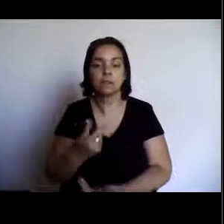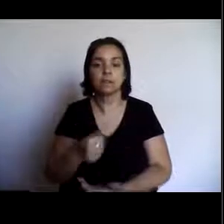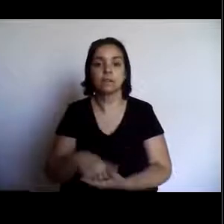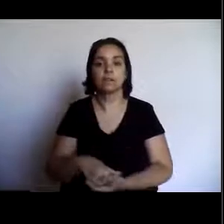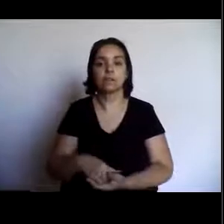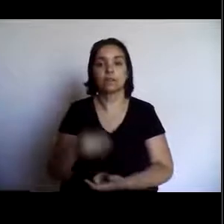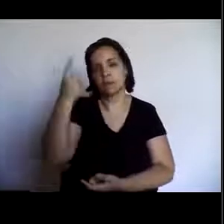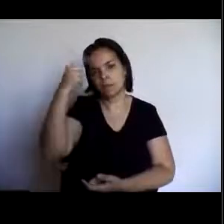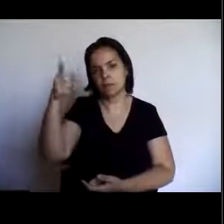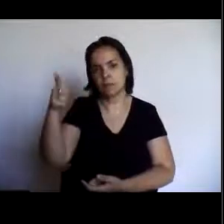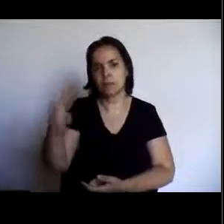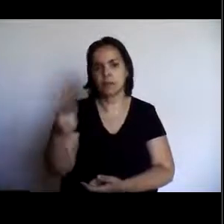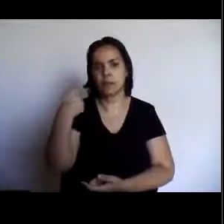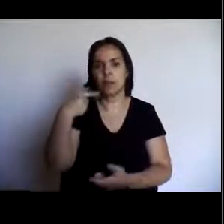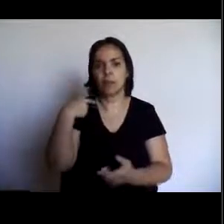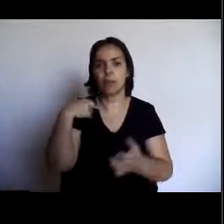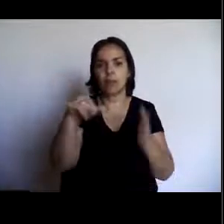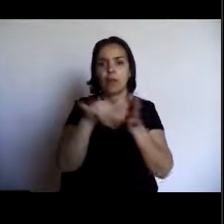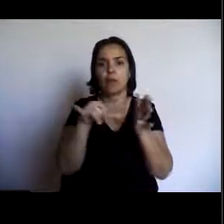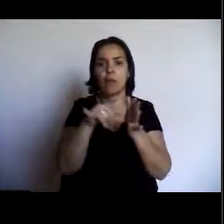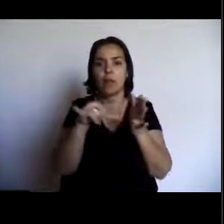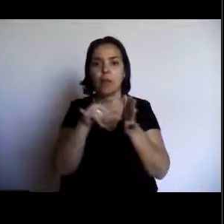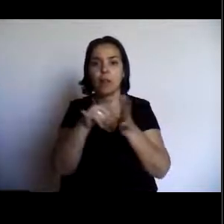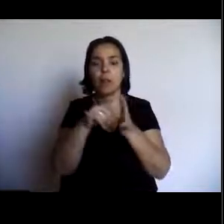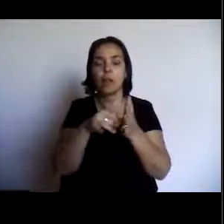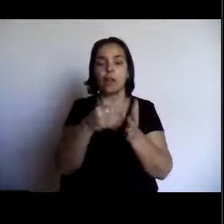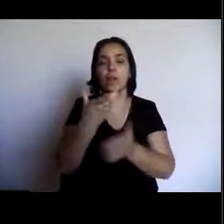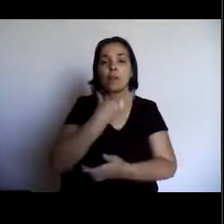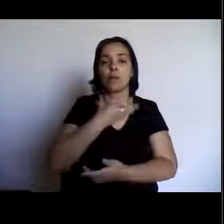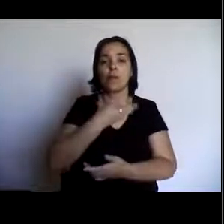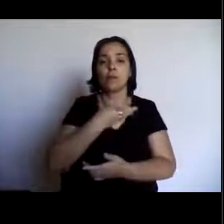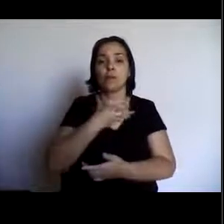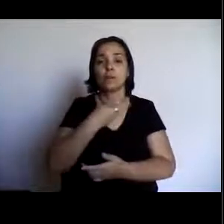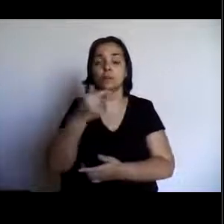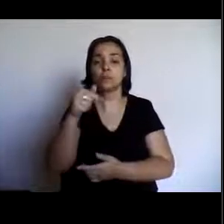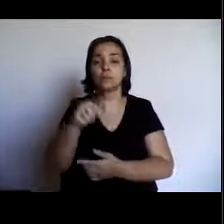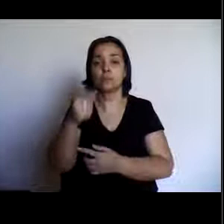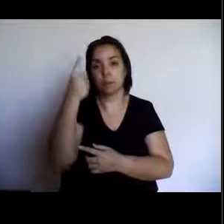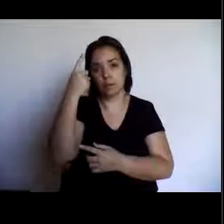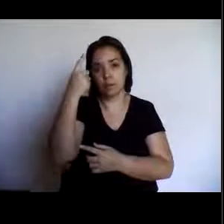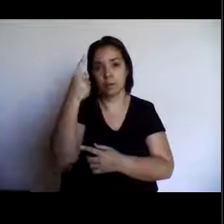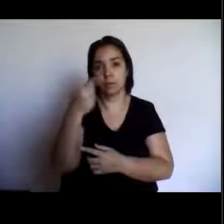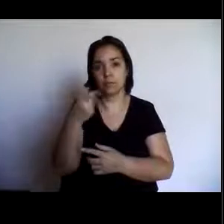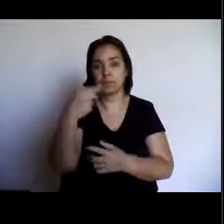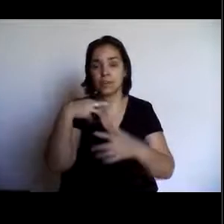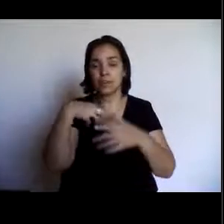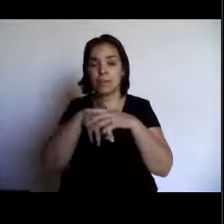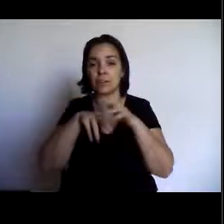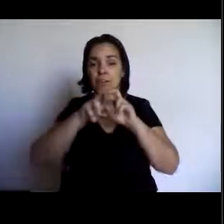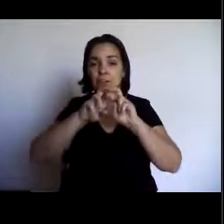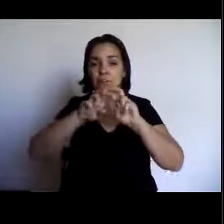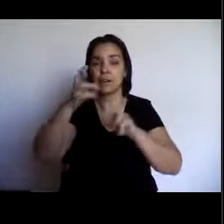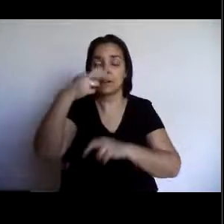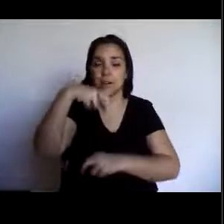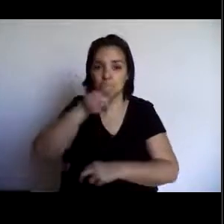ser limítrofes los términos municipales, y que se están haciendo recuperaciones del patrimonio natural